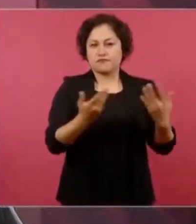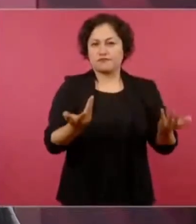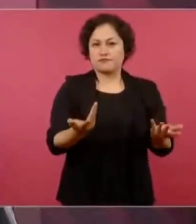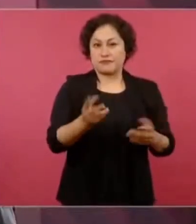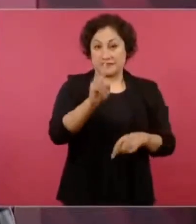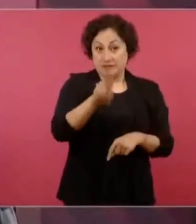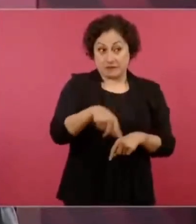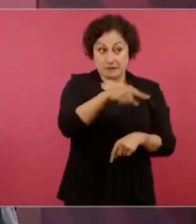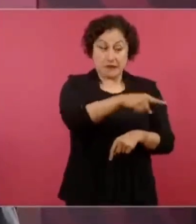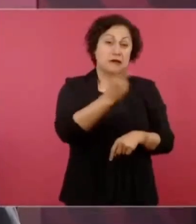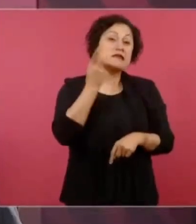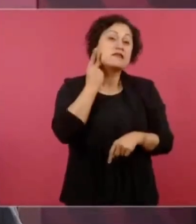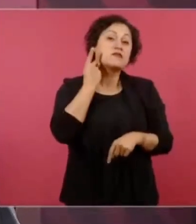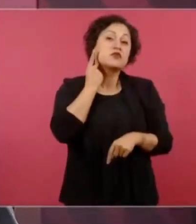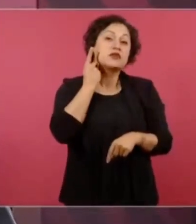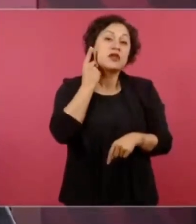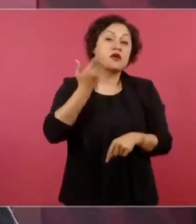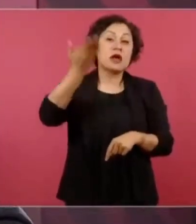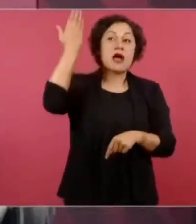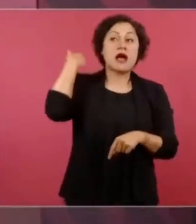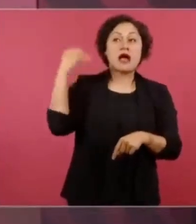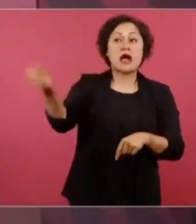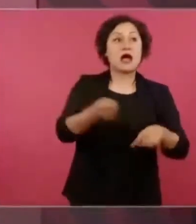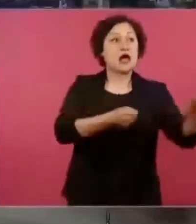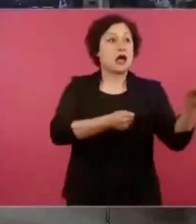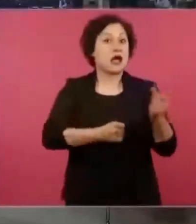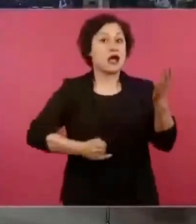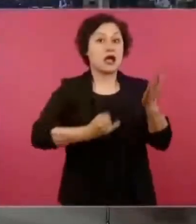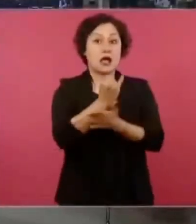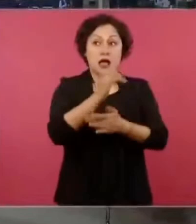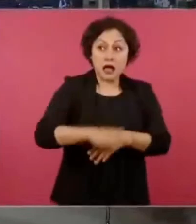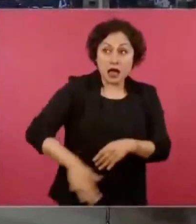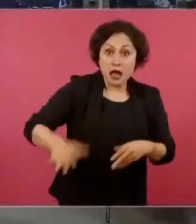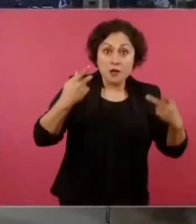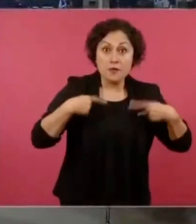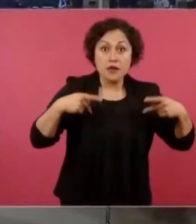populares. Sin embargo, actualmente son